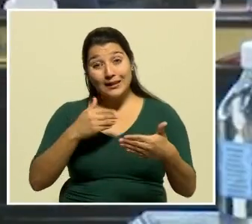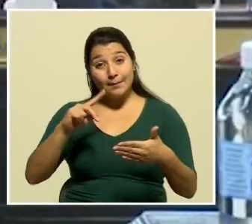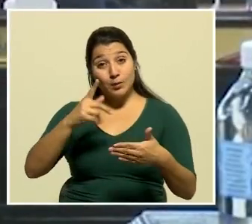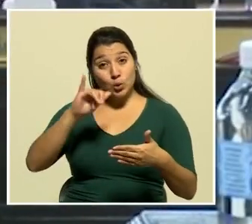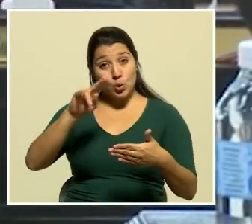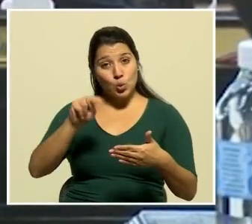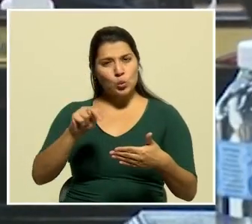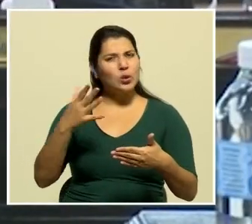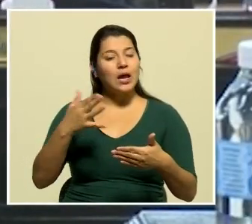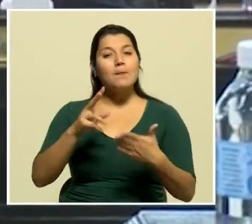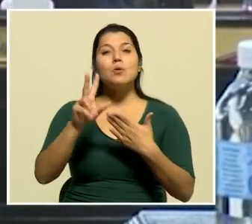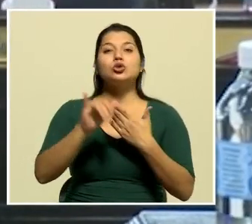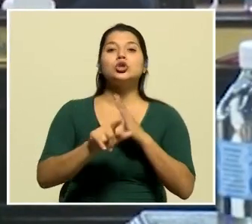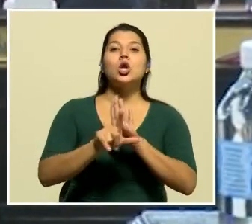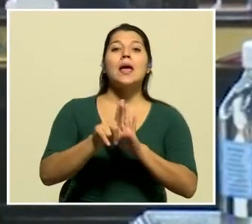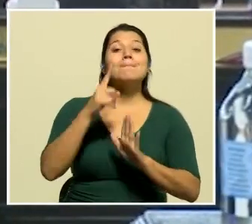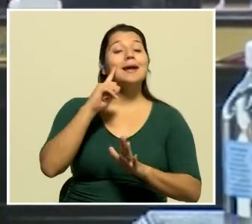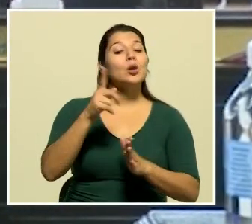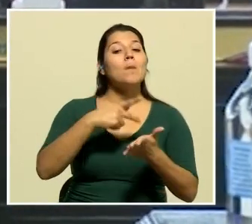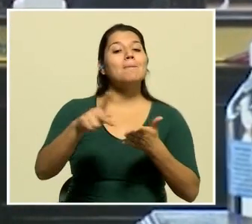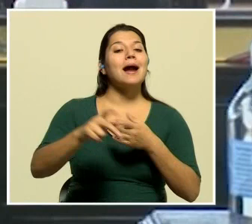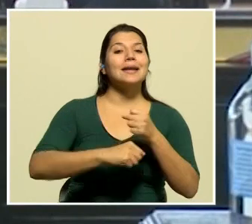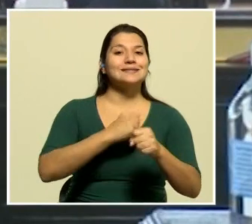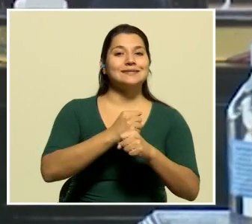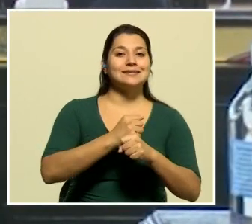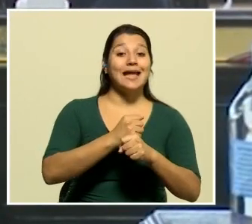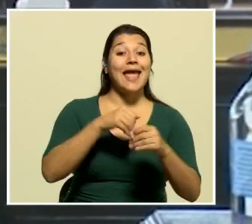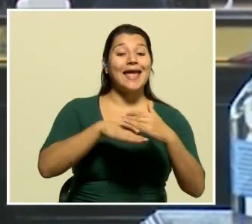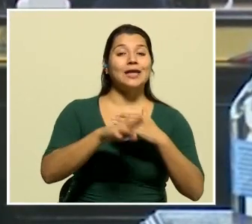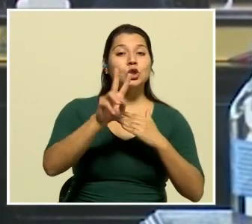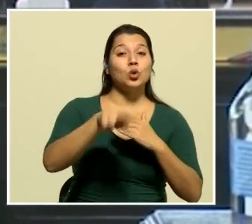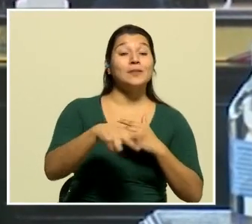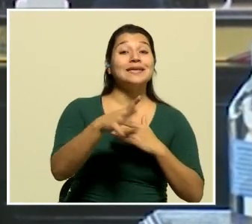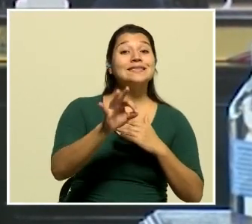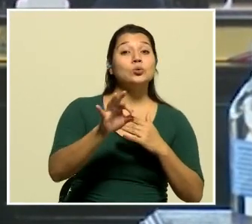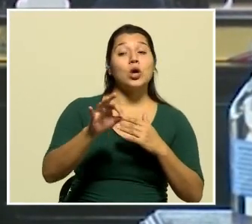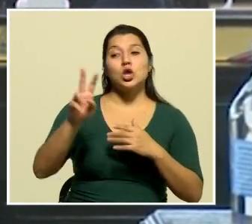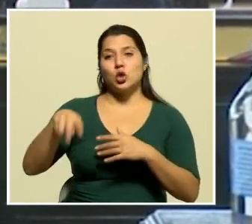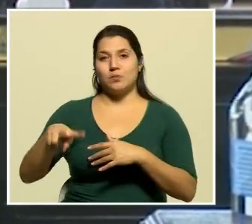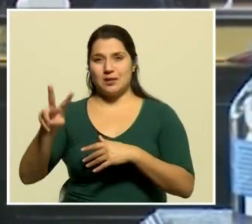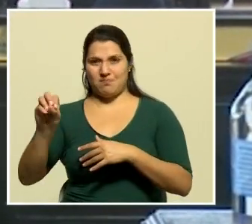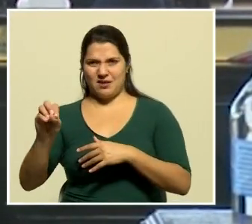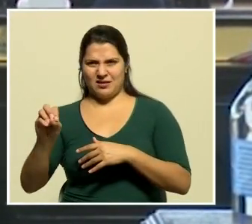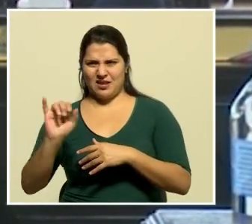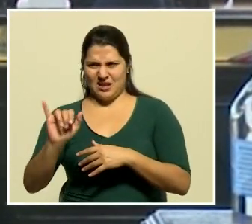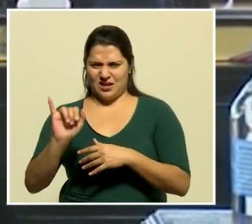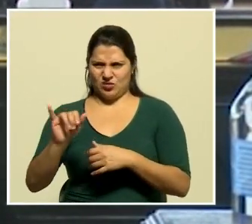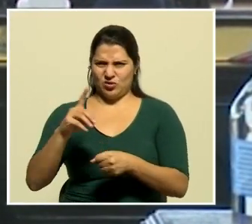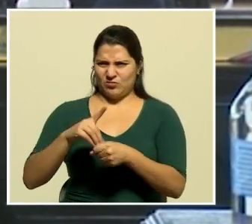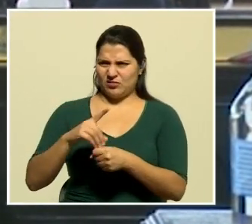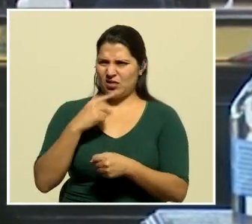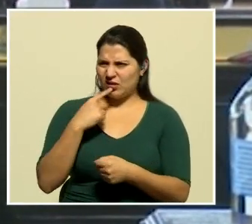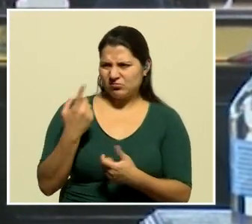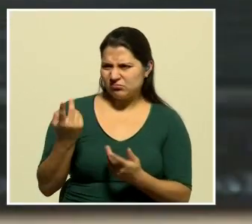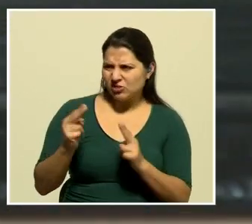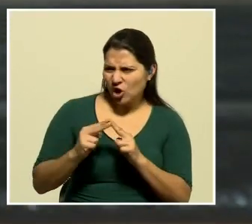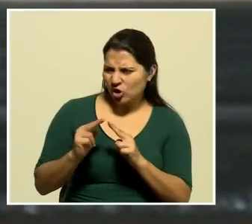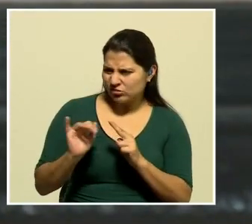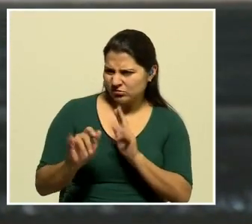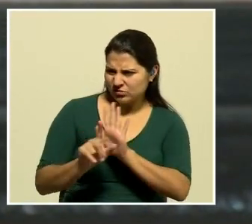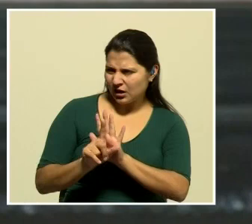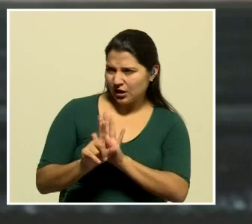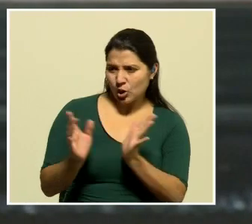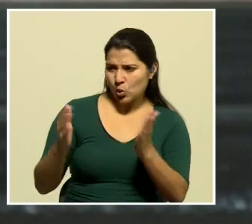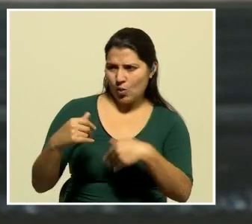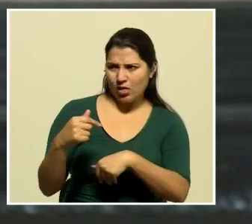no pagar las anualidades del 2019-2020. Eso generó molestia entre los legisladores, quienes dijeron desconocer el texto y no tener